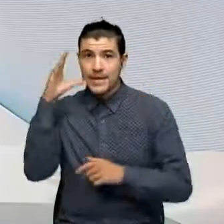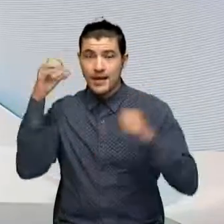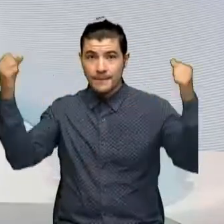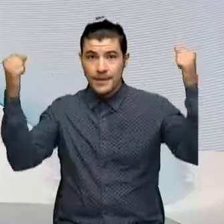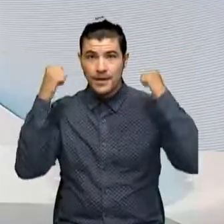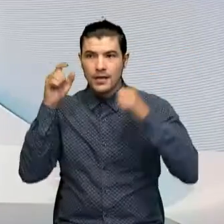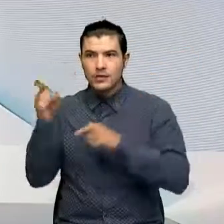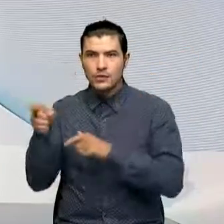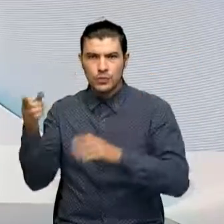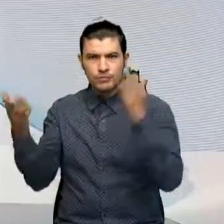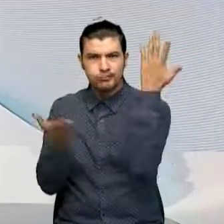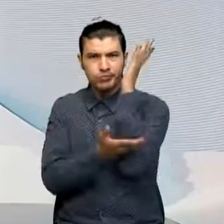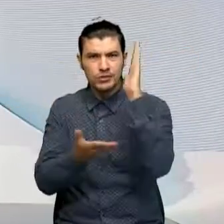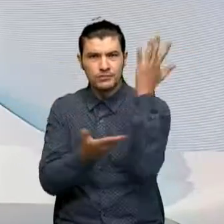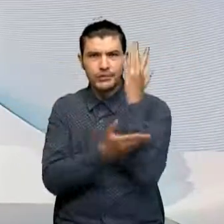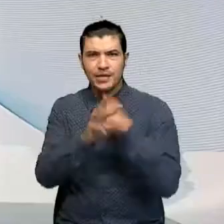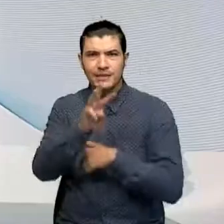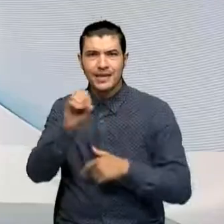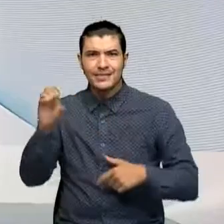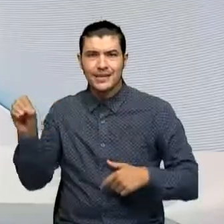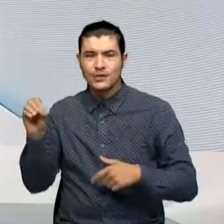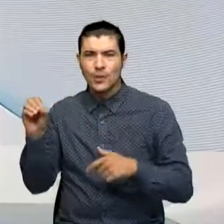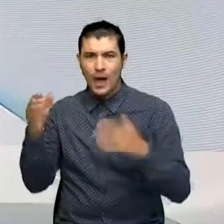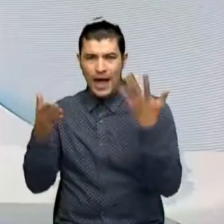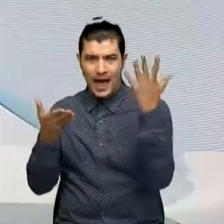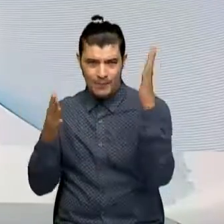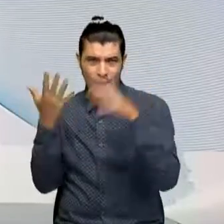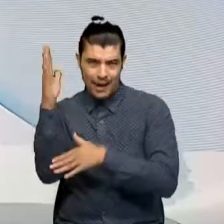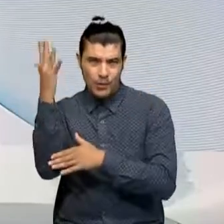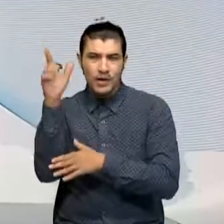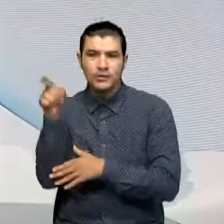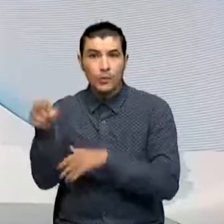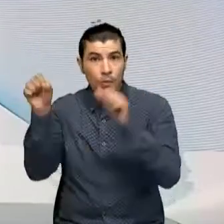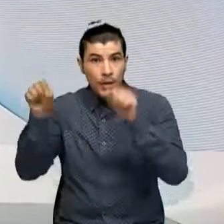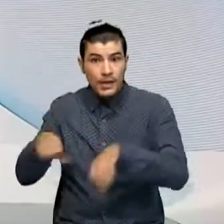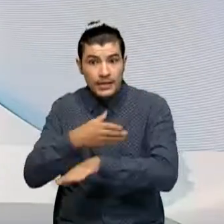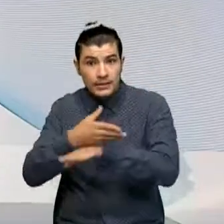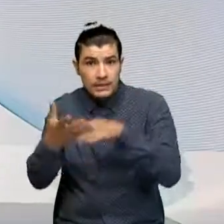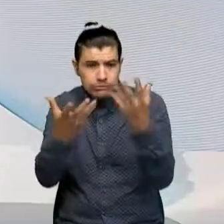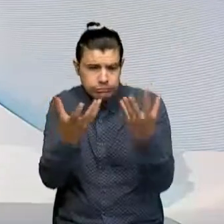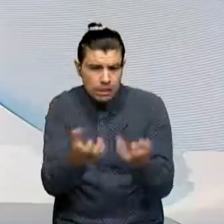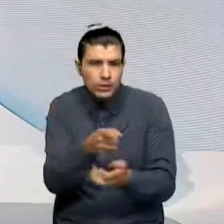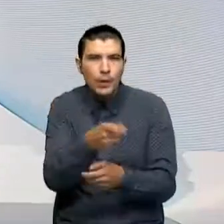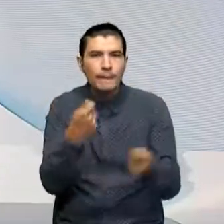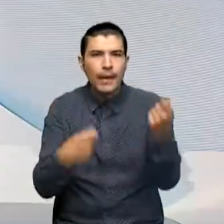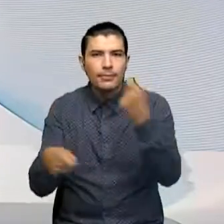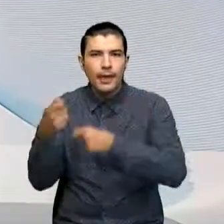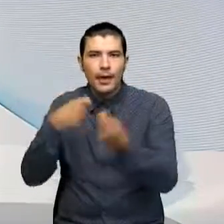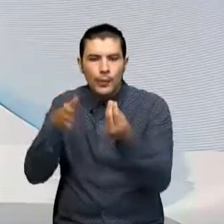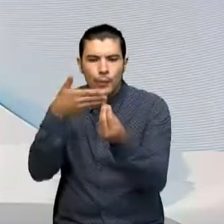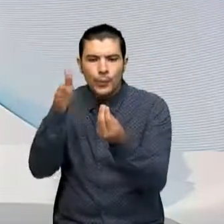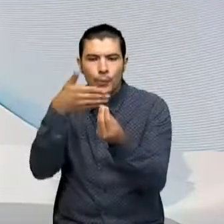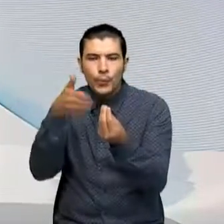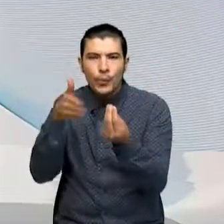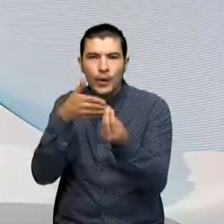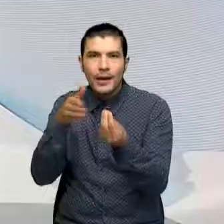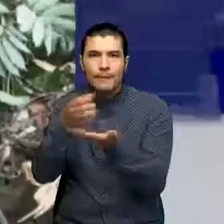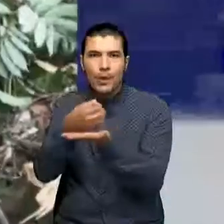para comercializar carbón vegetal. La autoridad ambiental en cabeza de la CDMV entregó detalles de esta actividad